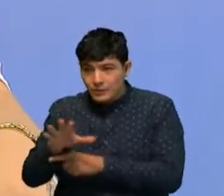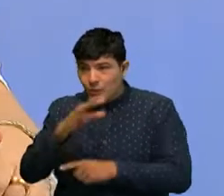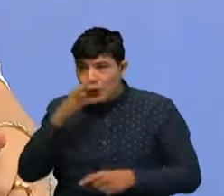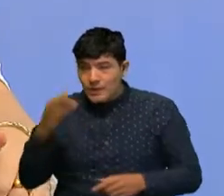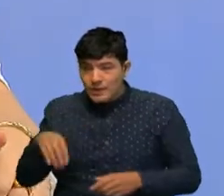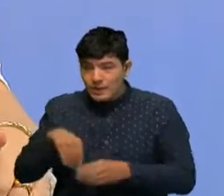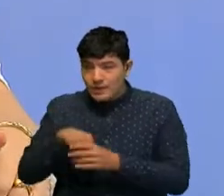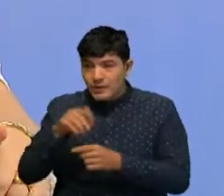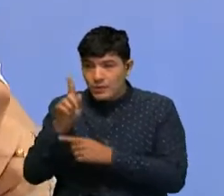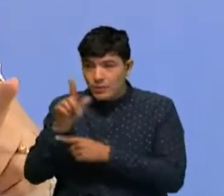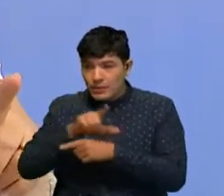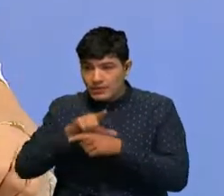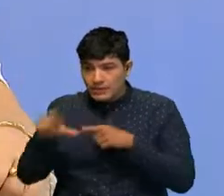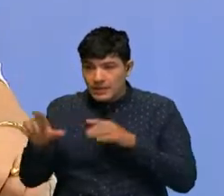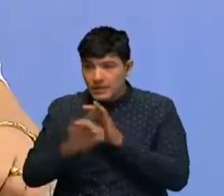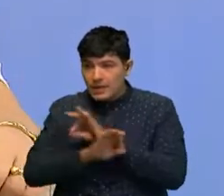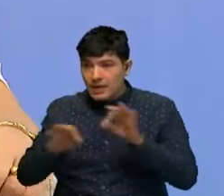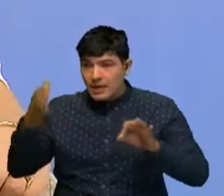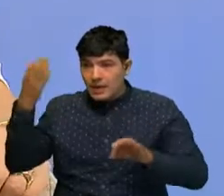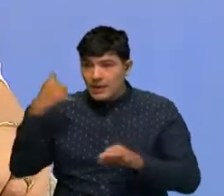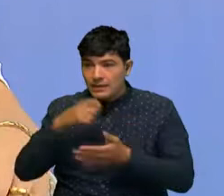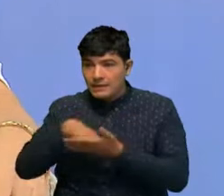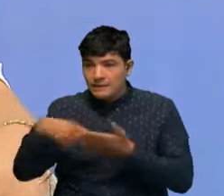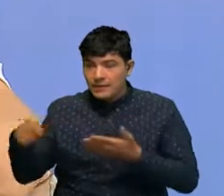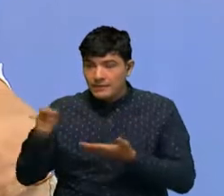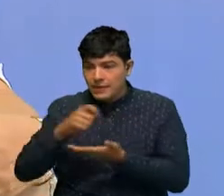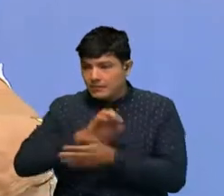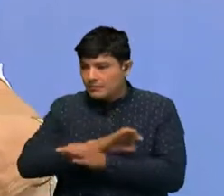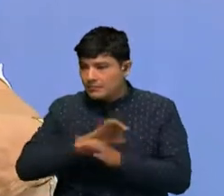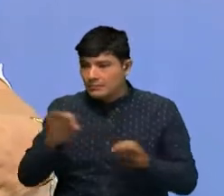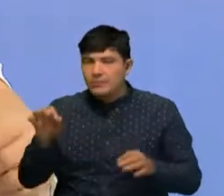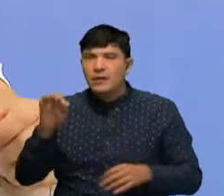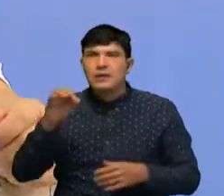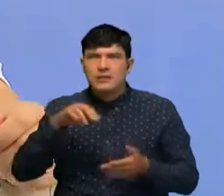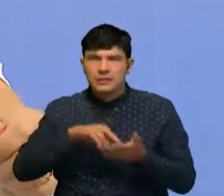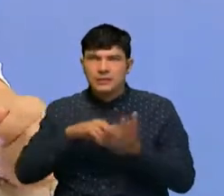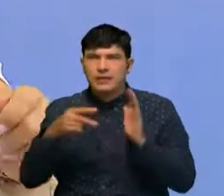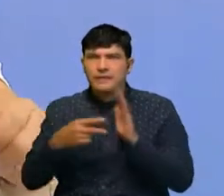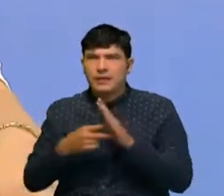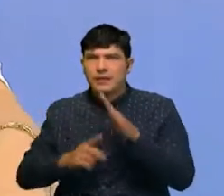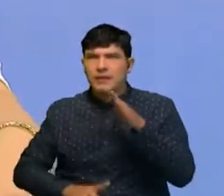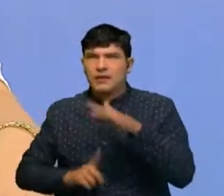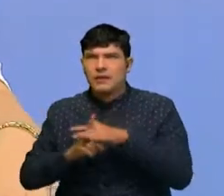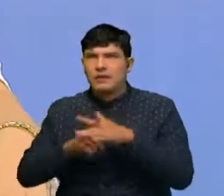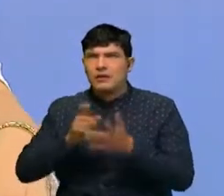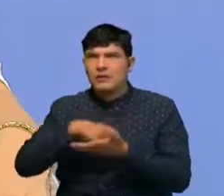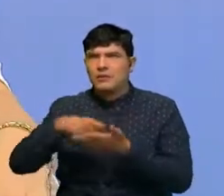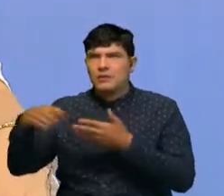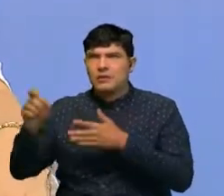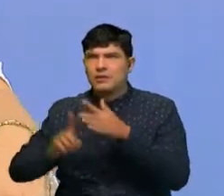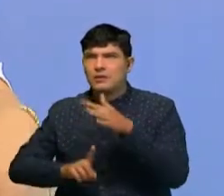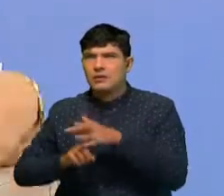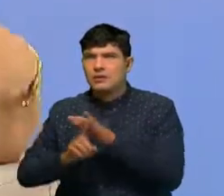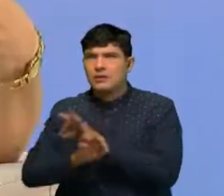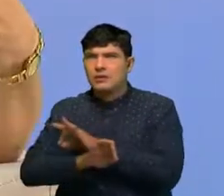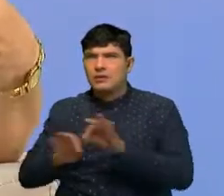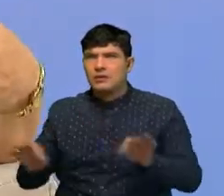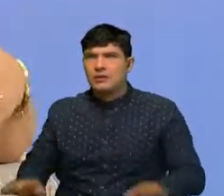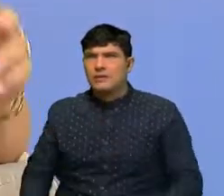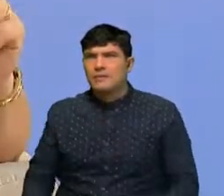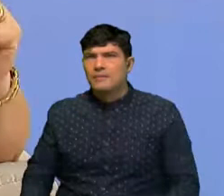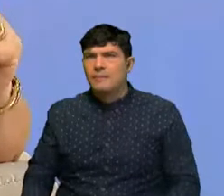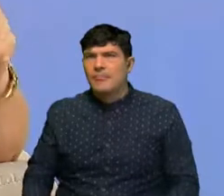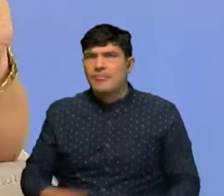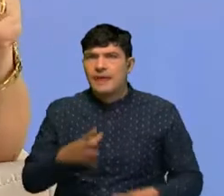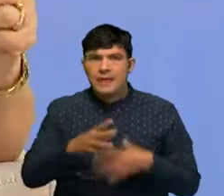llevar una semana sin haber firmado contrato, ya le nació un contrato a término indefinido. Bueno, si